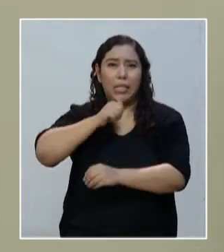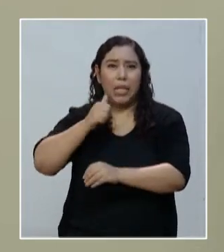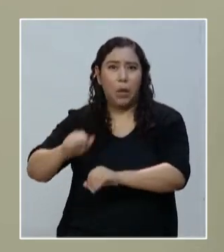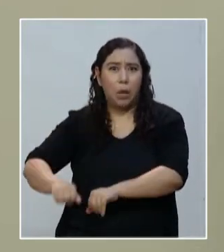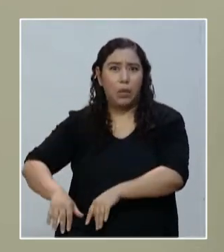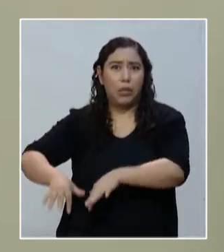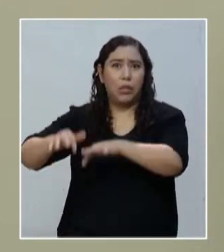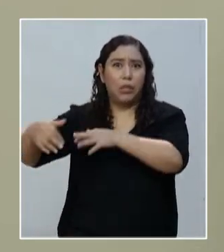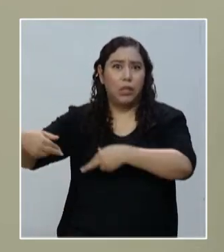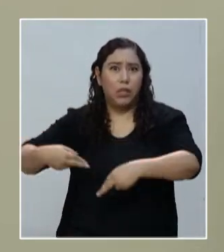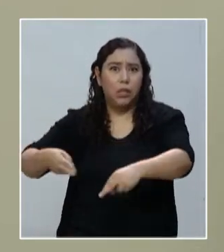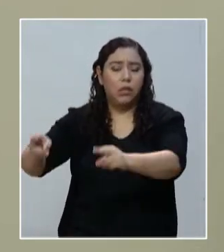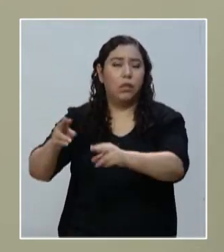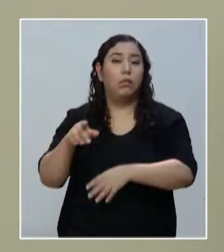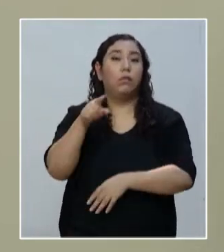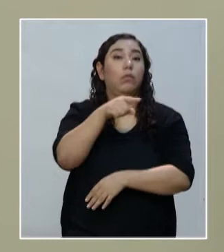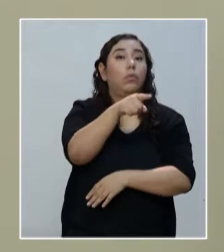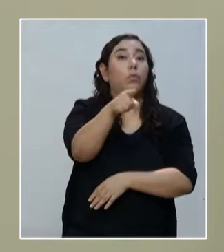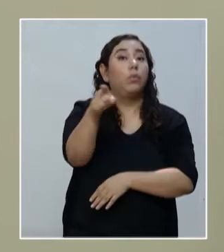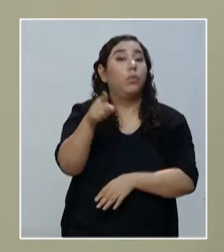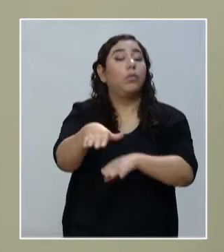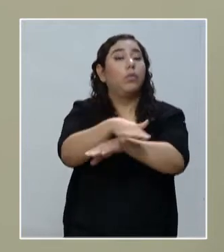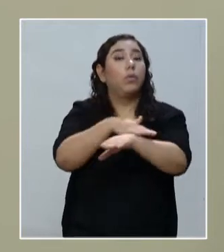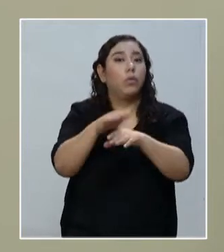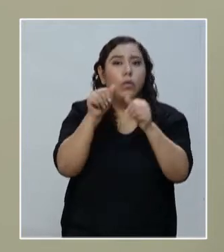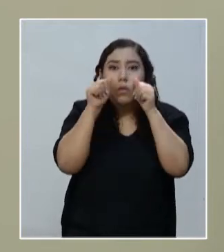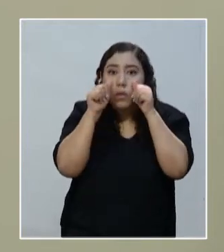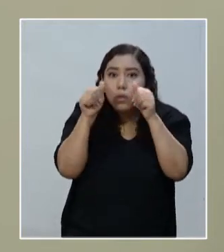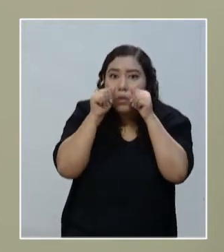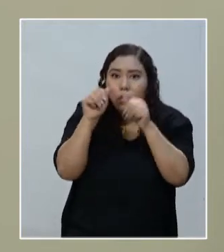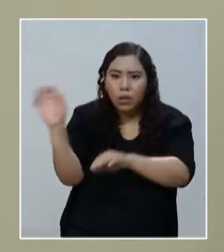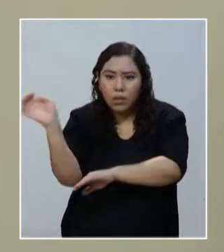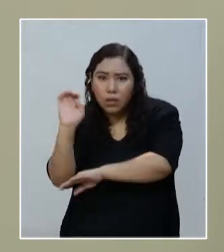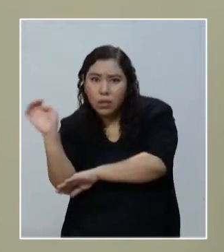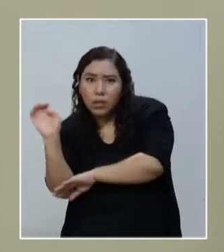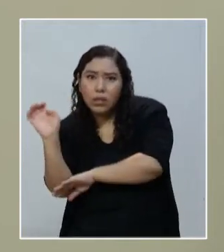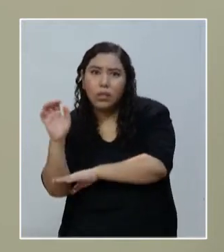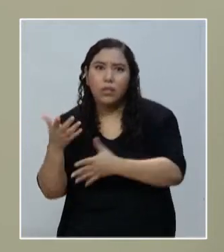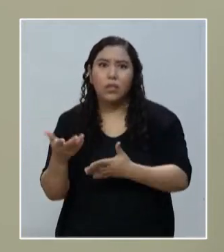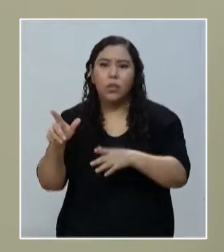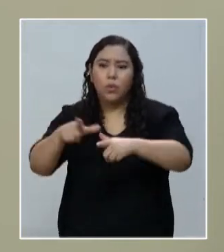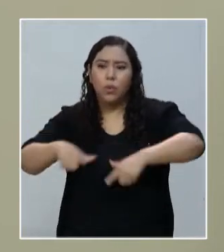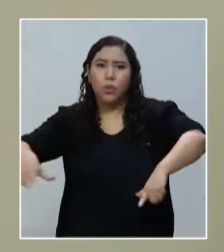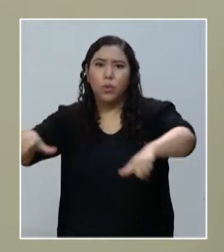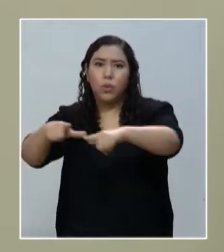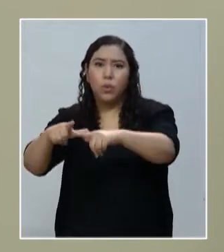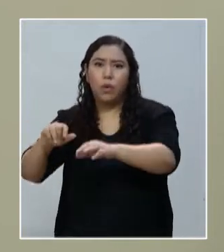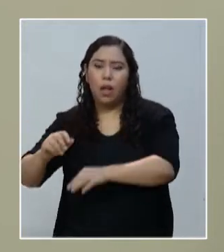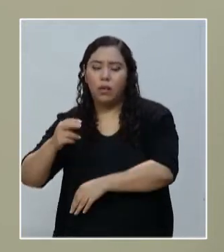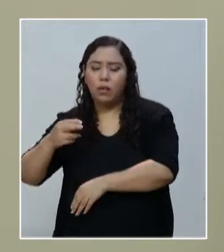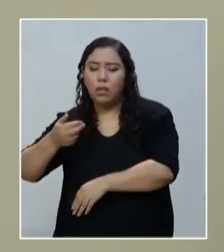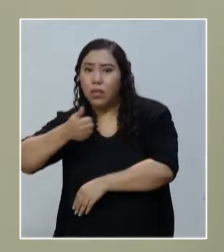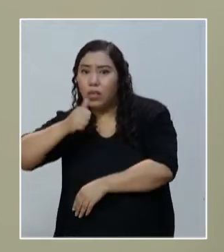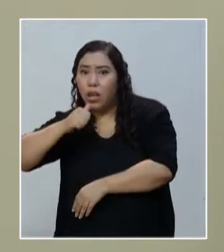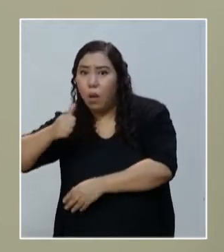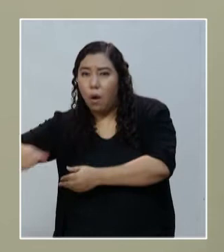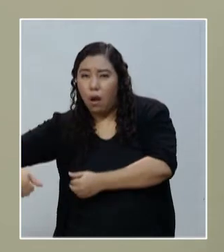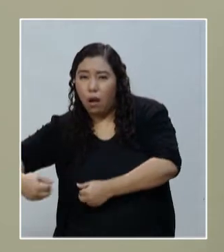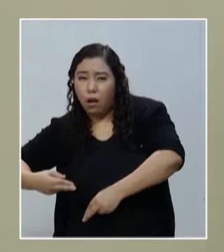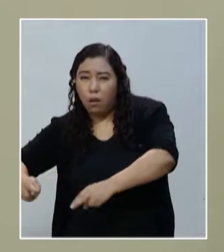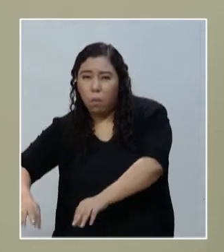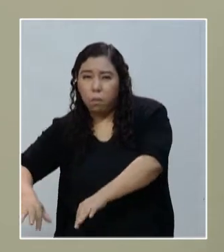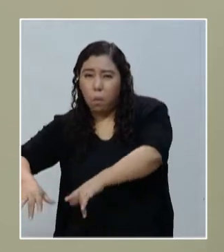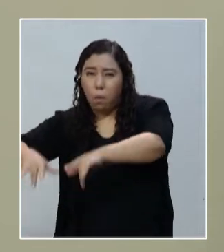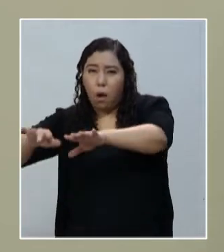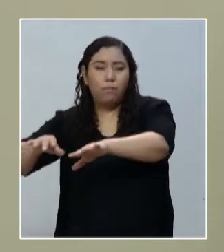estar alerta y evacuar de inmediato las zonas de riesgo de inundación o derrumbe. Es importante comunicarles